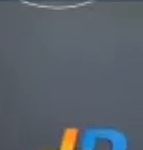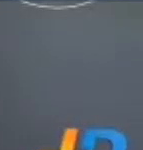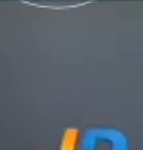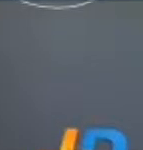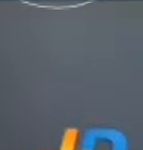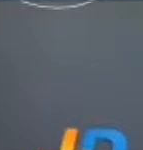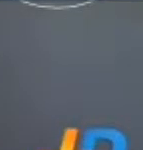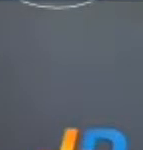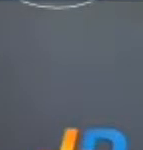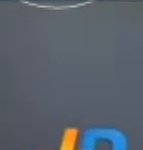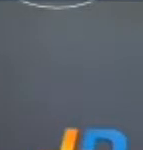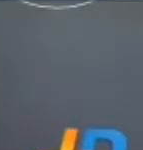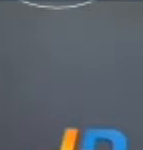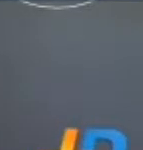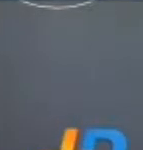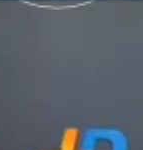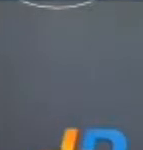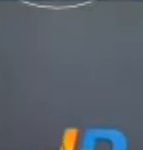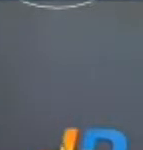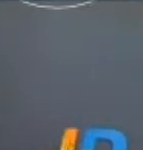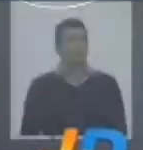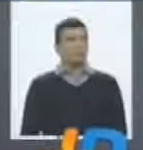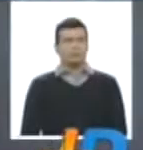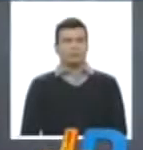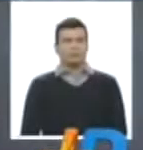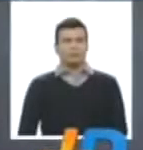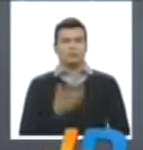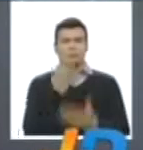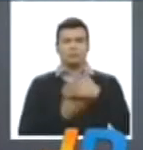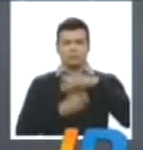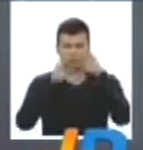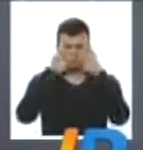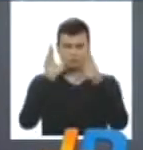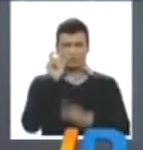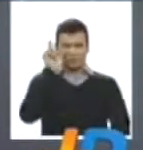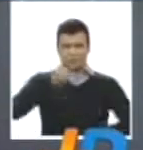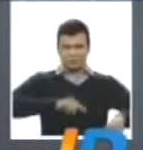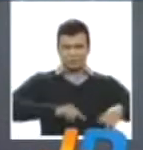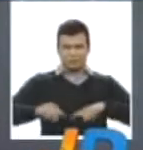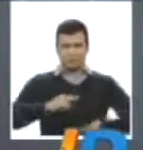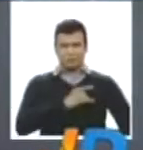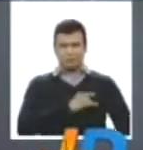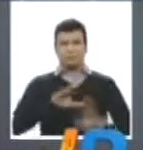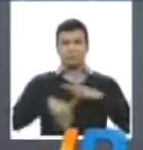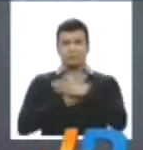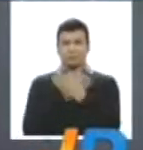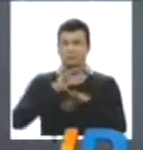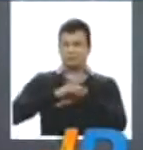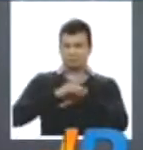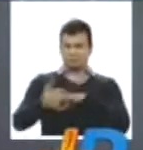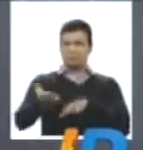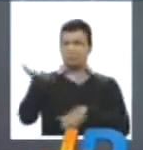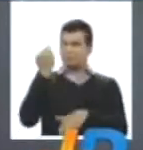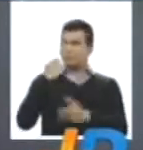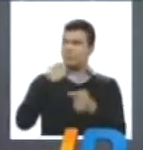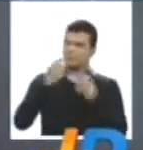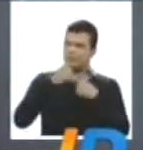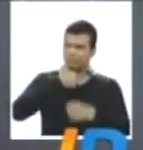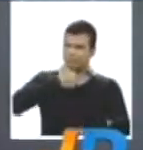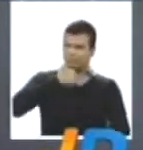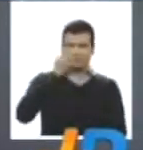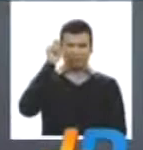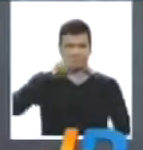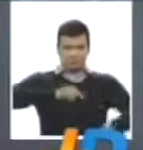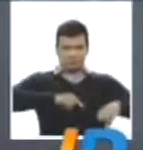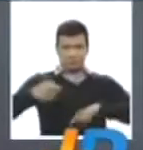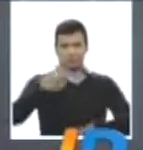Gracias por seguir con nosotros. El rector de la Universidad Santiago de Cali, Carlos Andrés Pérez Galindo, es el invitado de hoy a la entrevista con nuestro director Gildardo